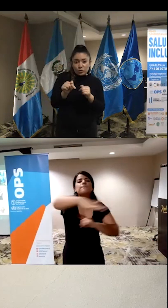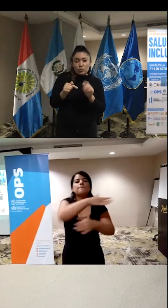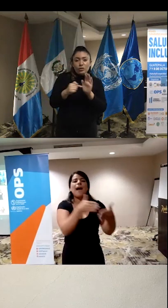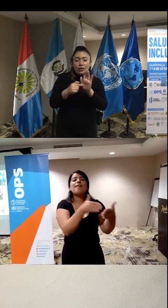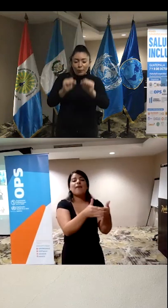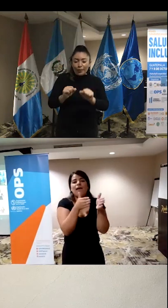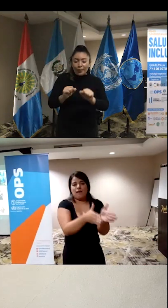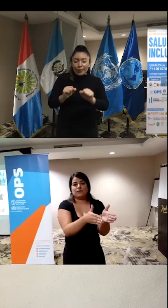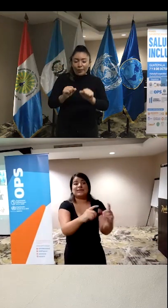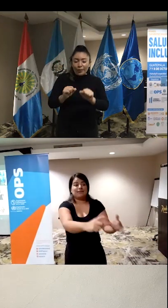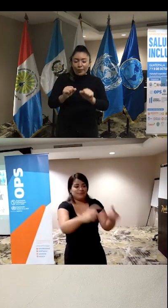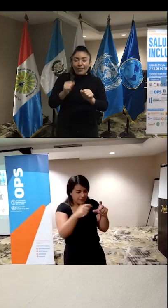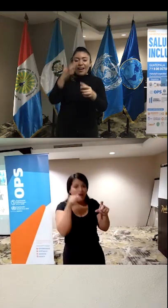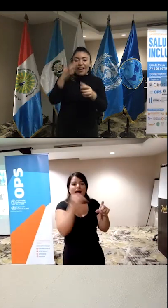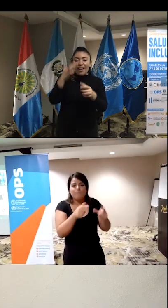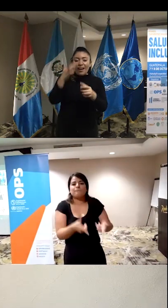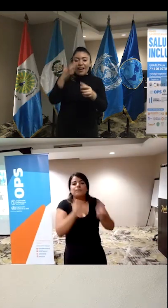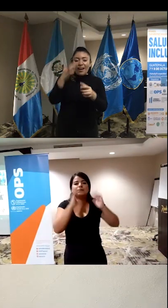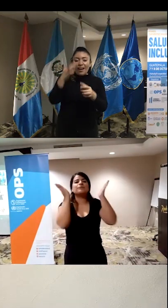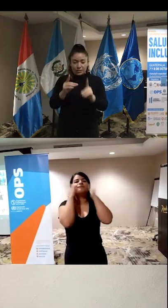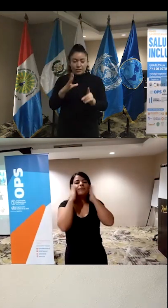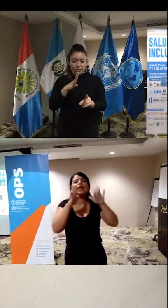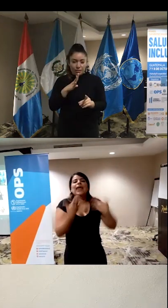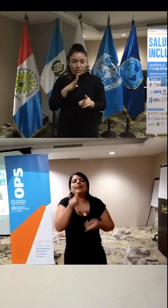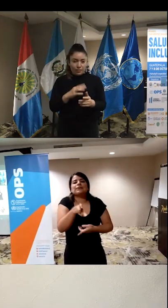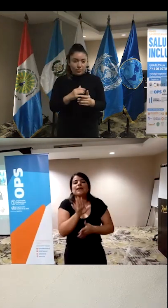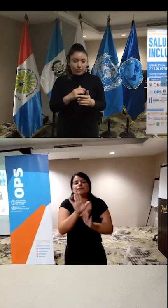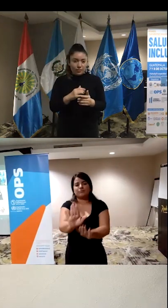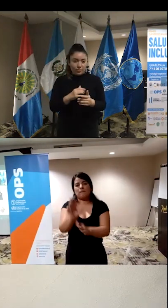el nivel de discapacidad que tiene la persona. Entonces hay que